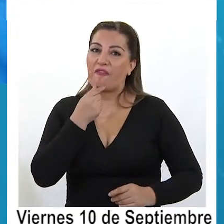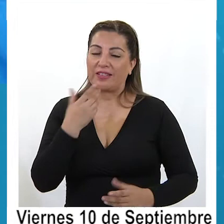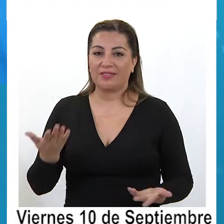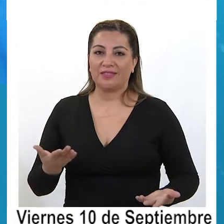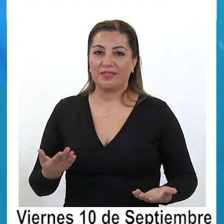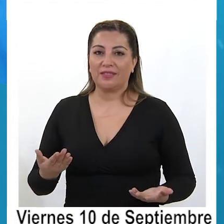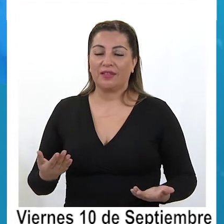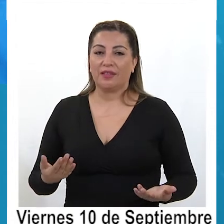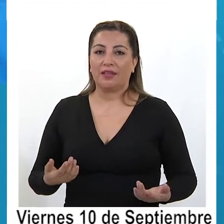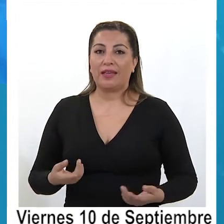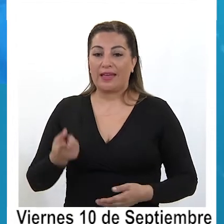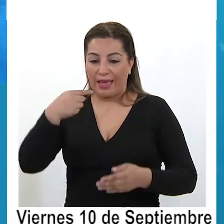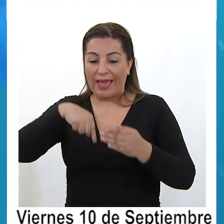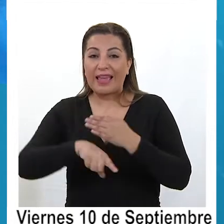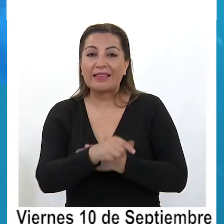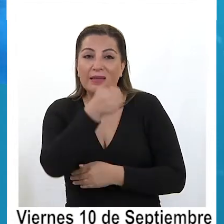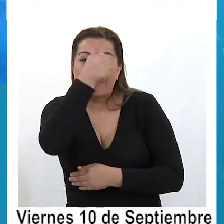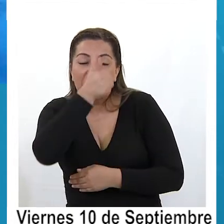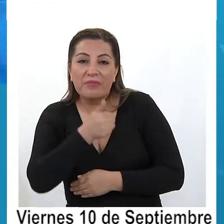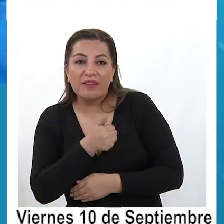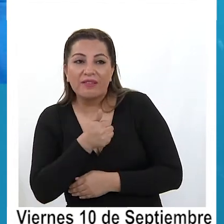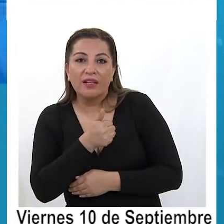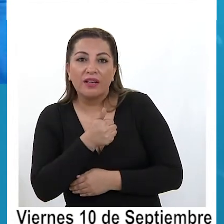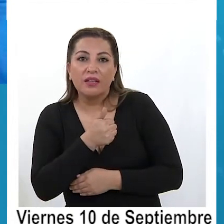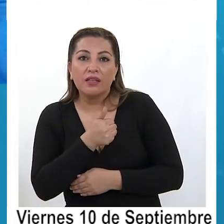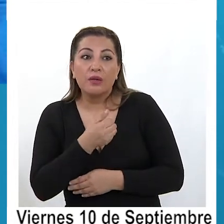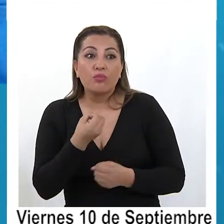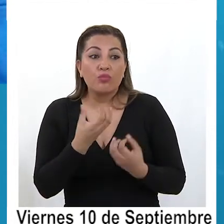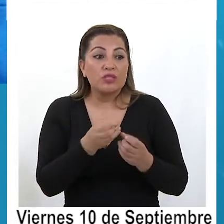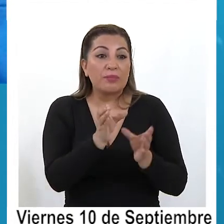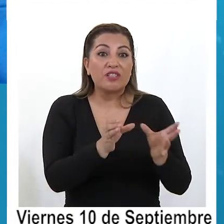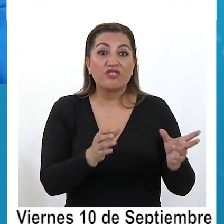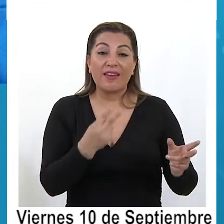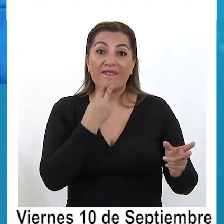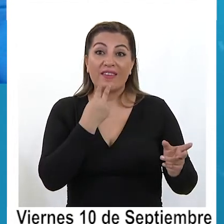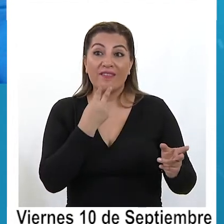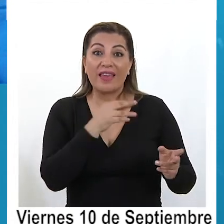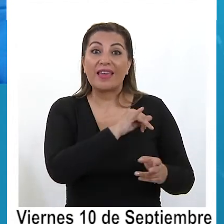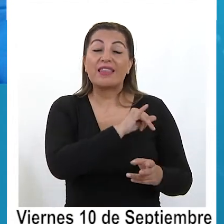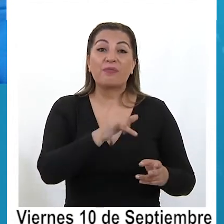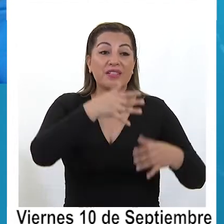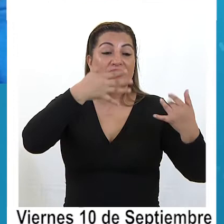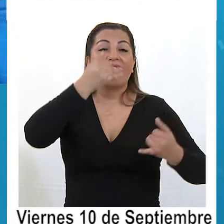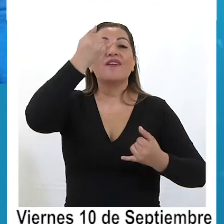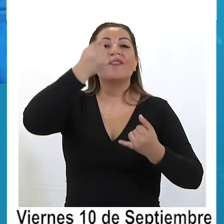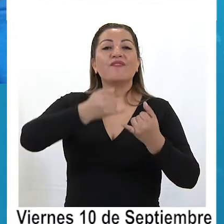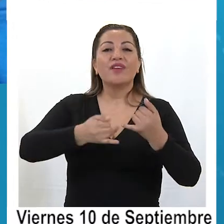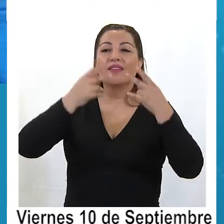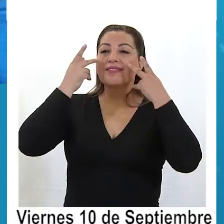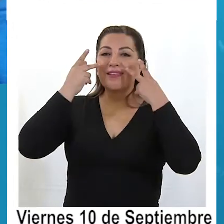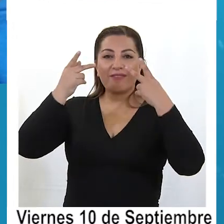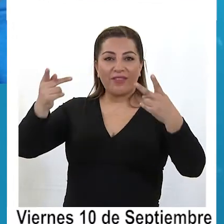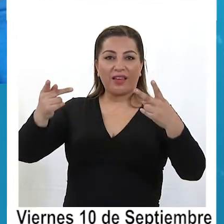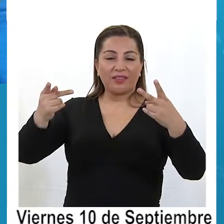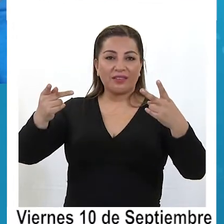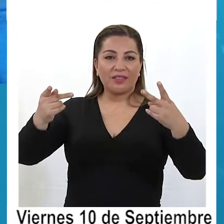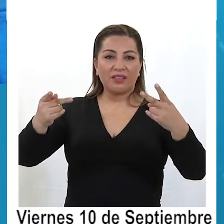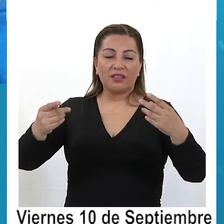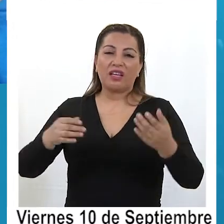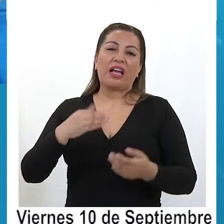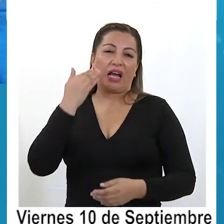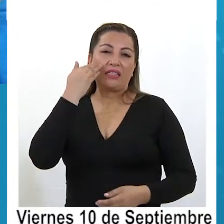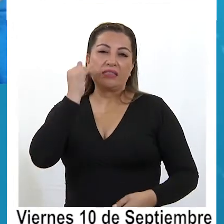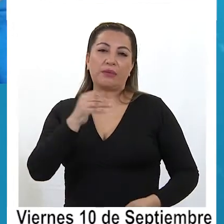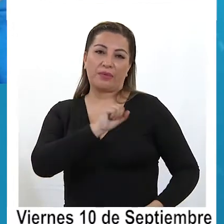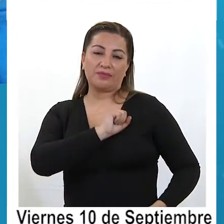ingresan en calidad irregular, son trasladados a estas zonas pobladas hasta que finalmente concretan su viaje a las zonas finales donde ellos van, en general la zona